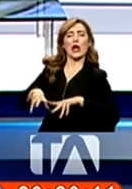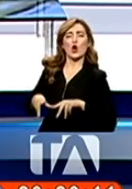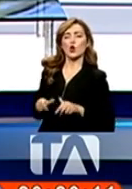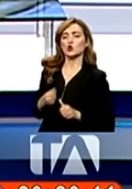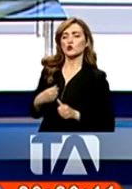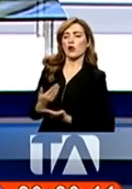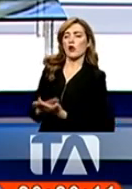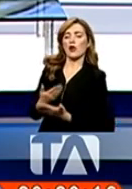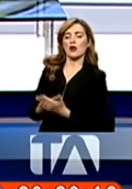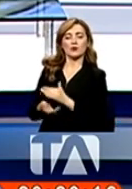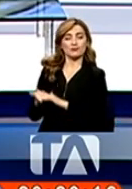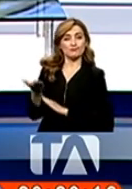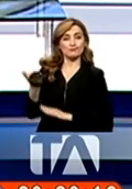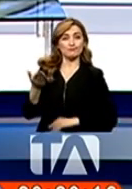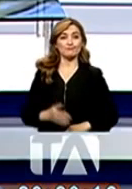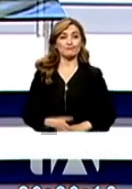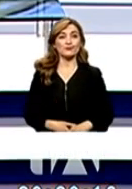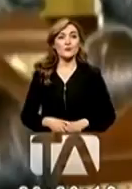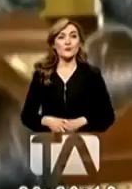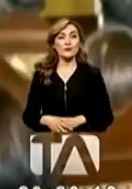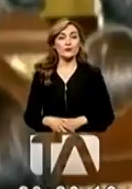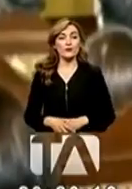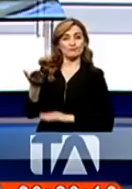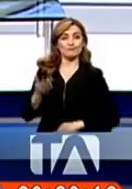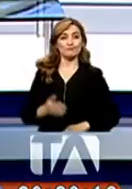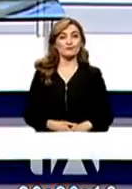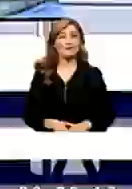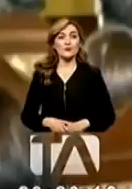concusión. Aquí el recuento.